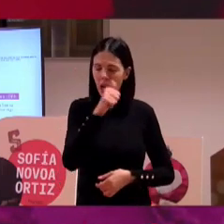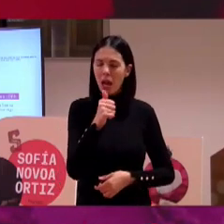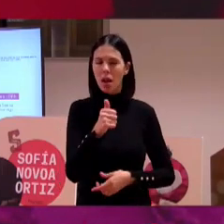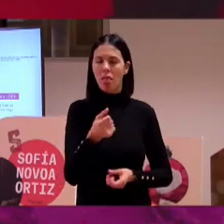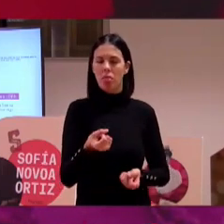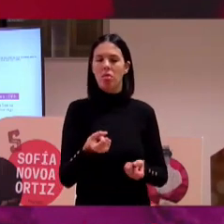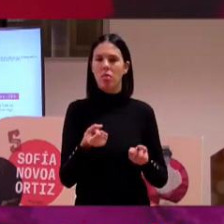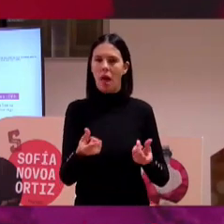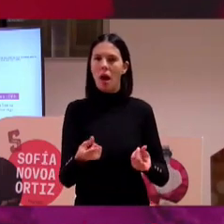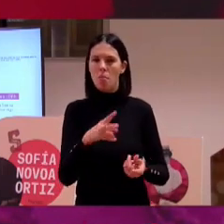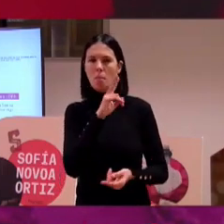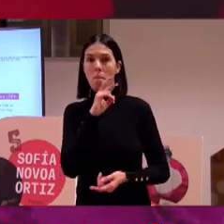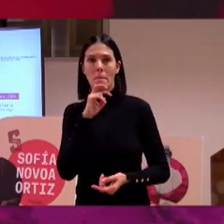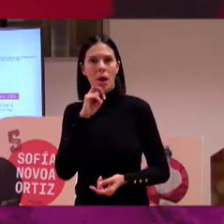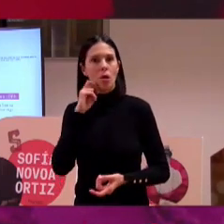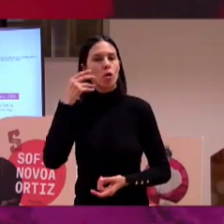valoraba